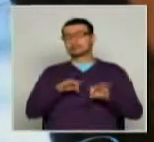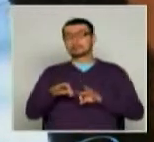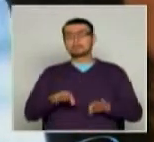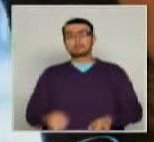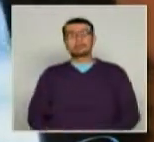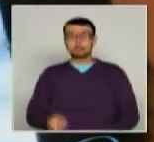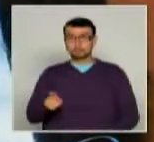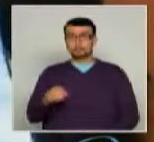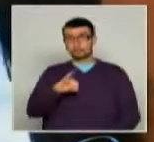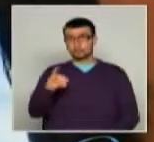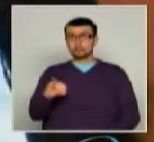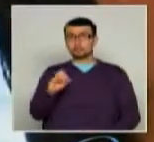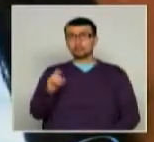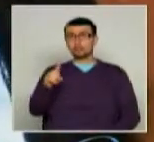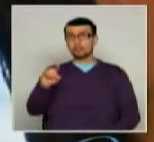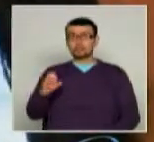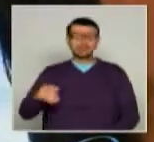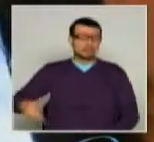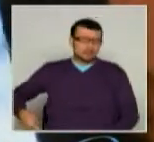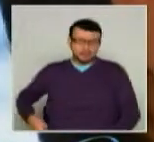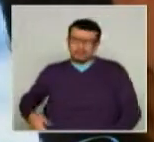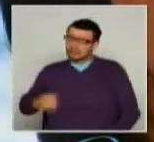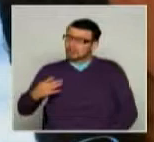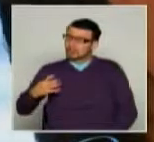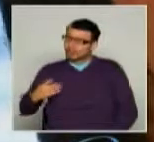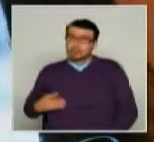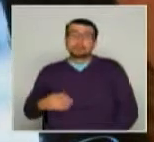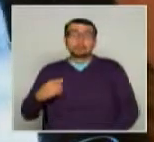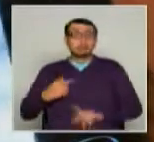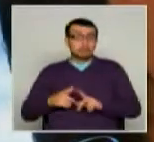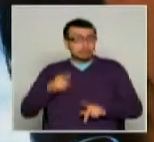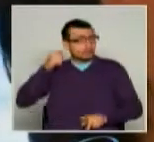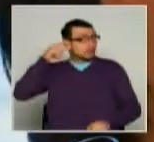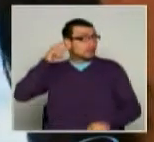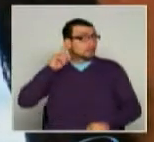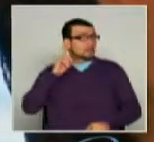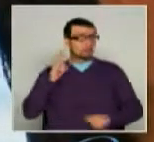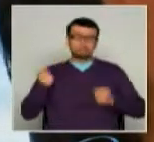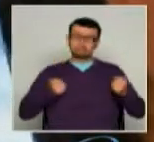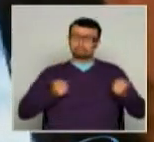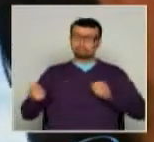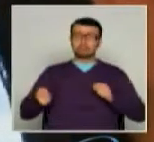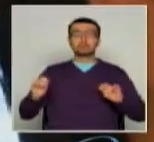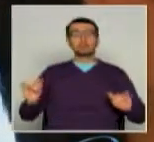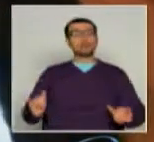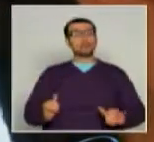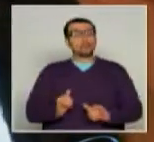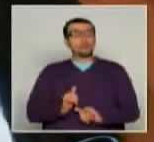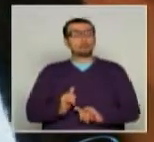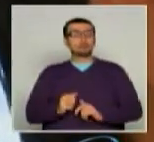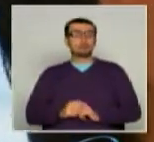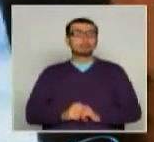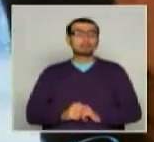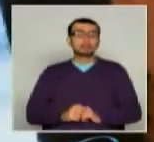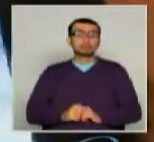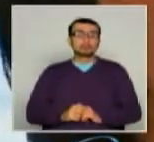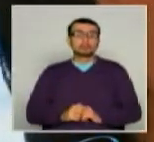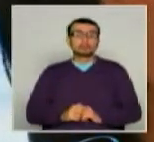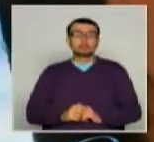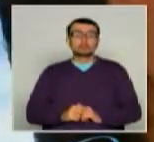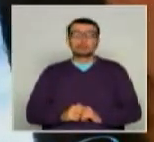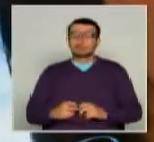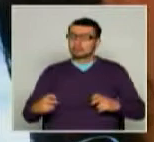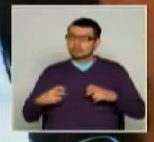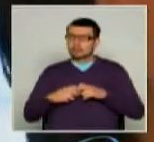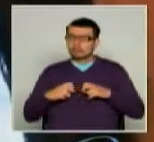vamos a trabajar ese manejo de dolor lumbal, pero desde la auriculoterapia podemos manejar el control de peso, podemos manejar o amplificar el flujo de